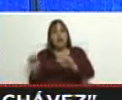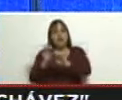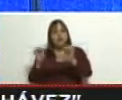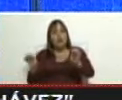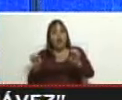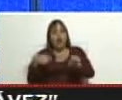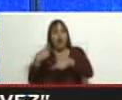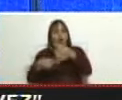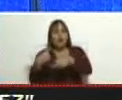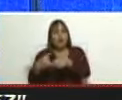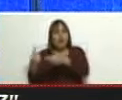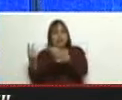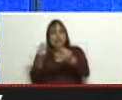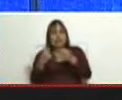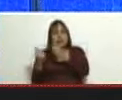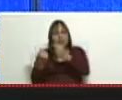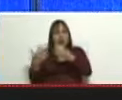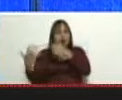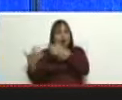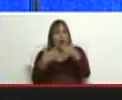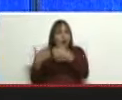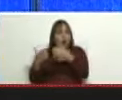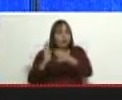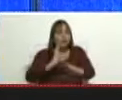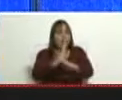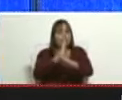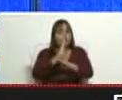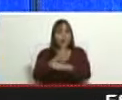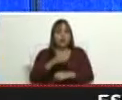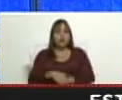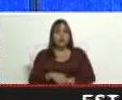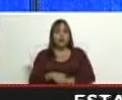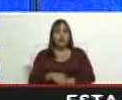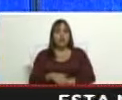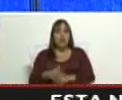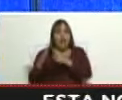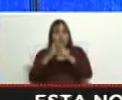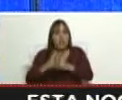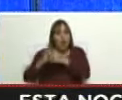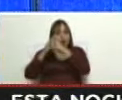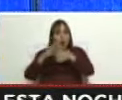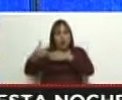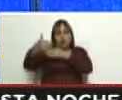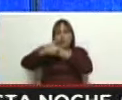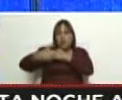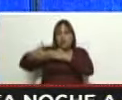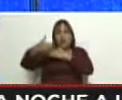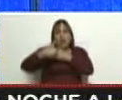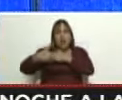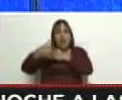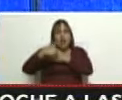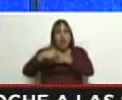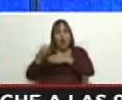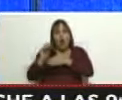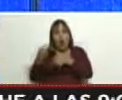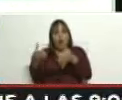guerra económica, por las sanciones criminales, por la agresión imperialista, por la agresión de los